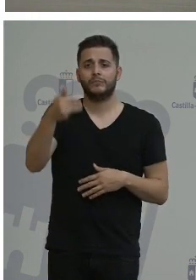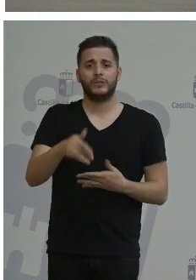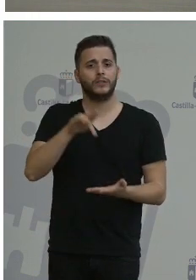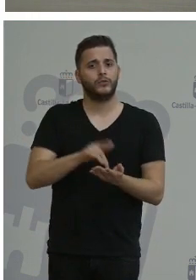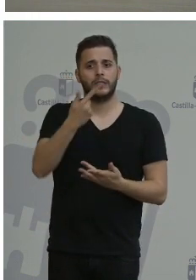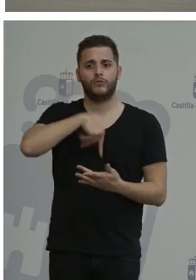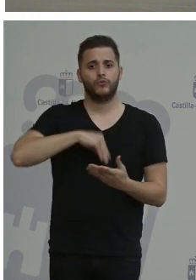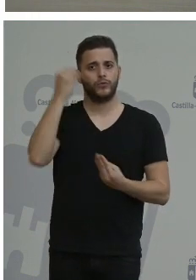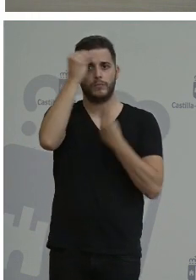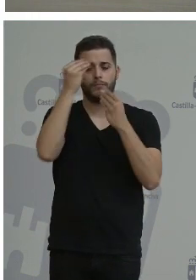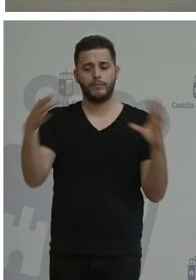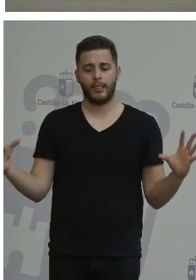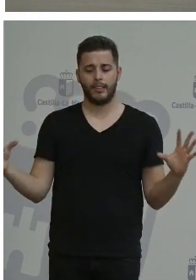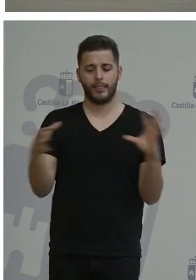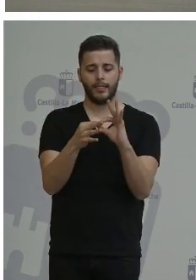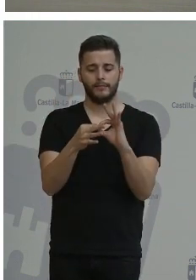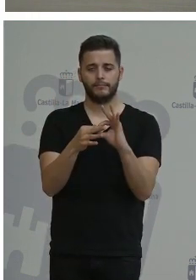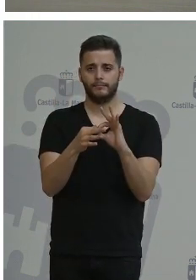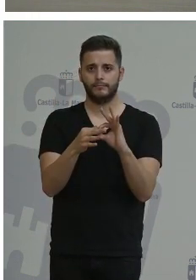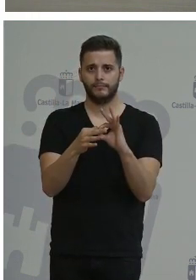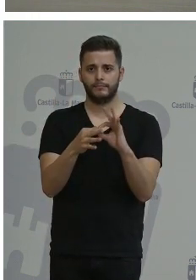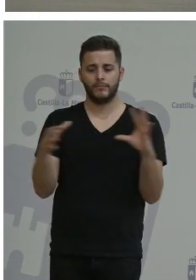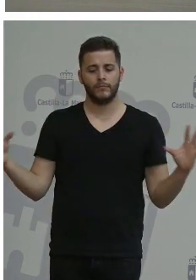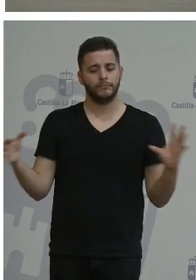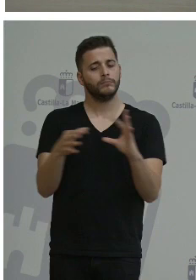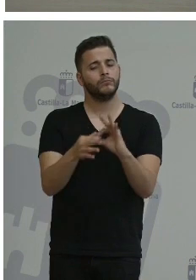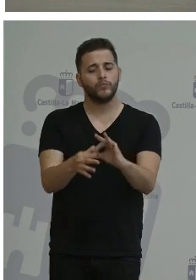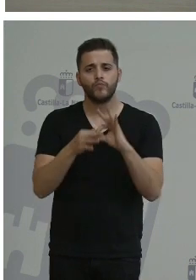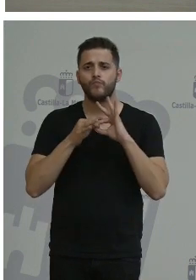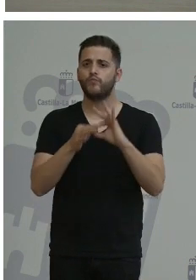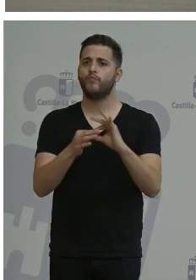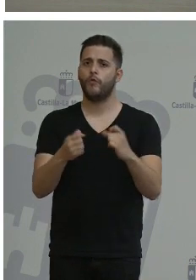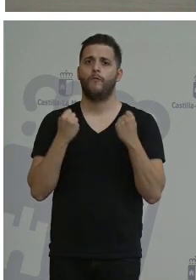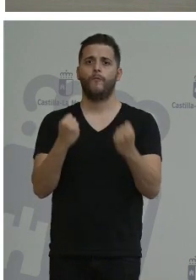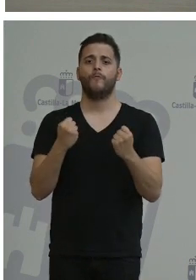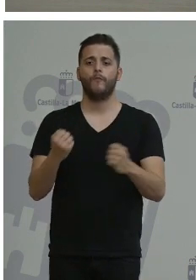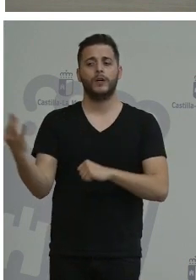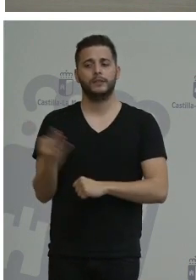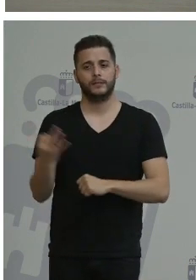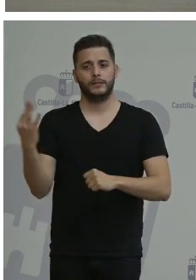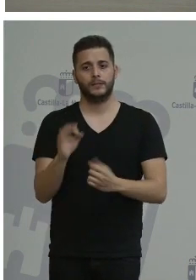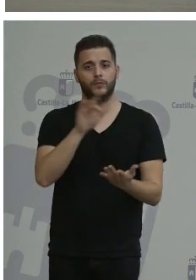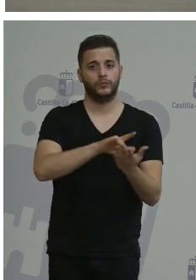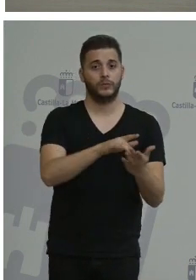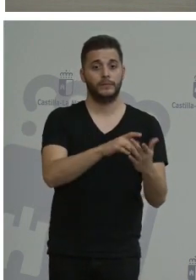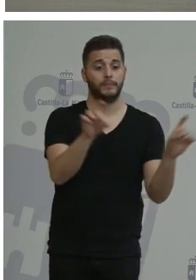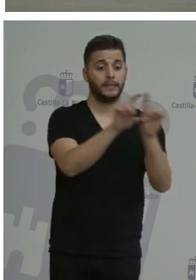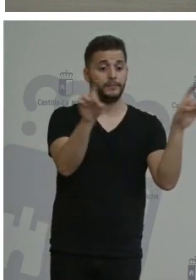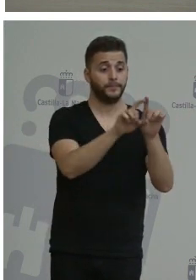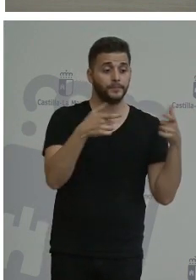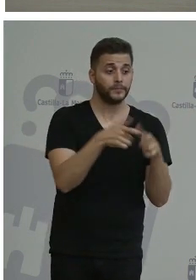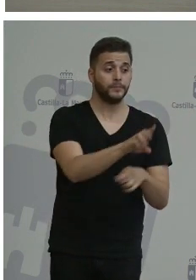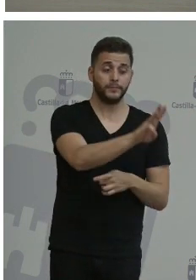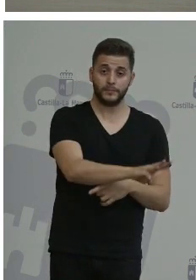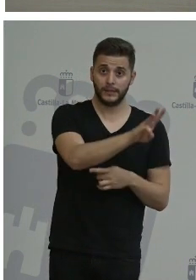conexión muy estrecha entre las organizaciones del tercer sector, que eso